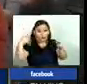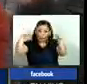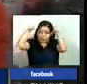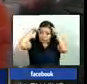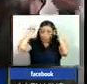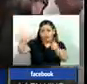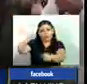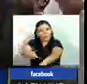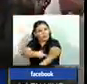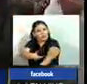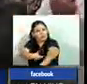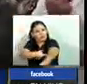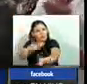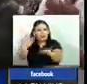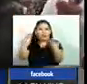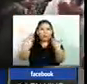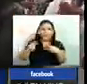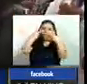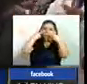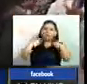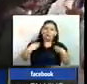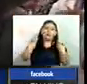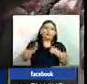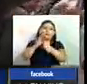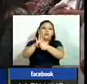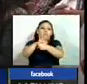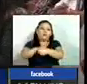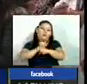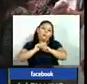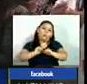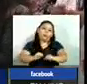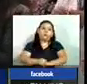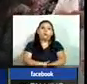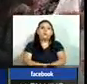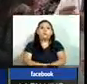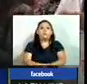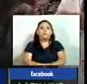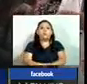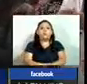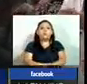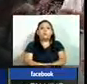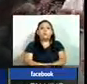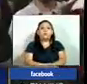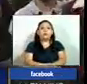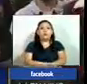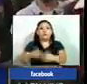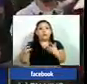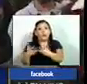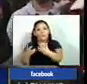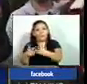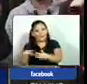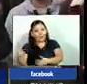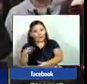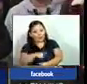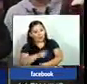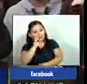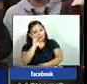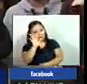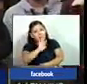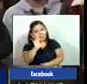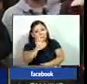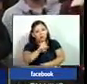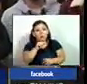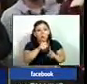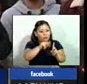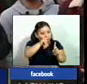Luco que murió tras ser diagnosticada con COVID-19 Sus colegas se despidieron de la enfermera que había